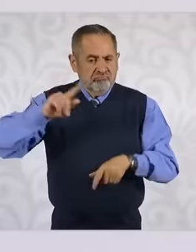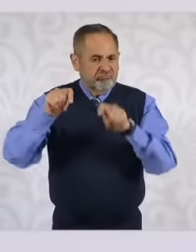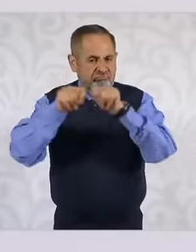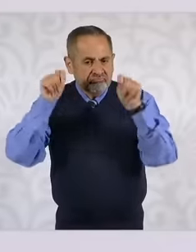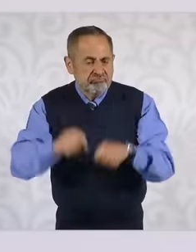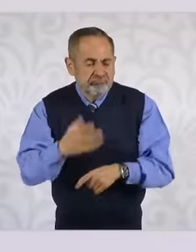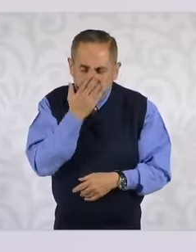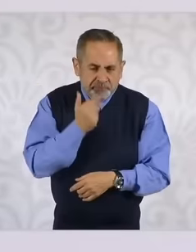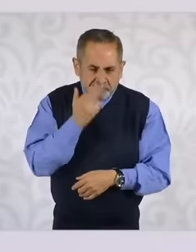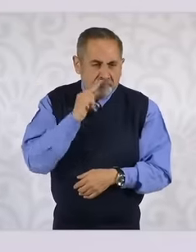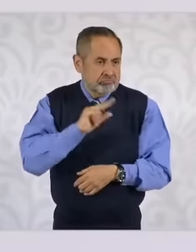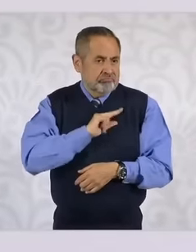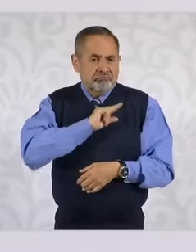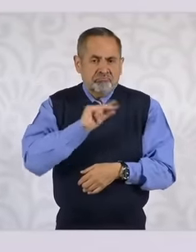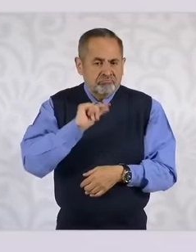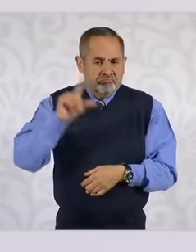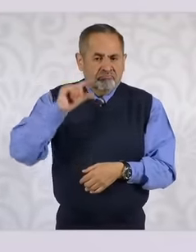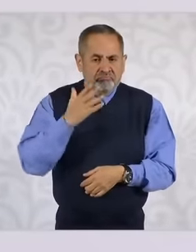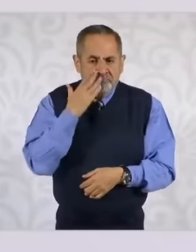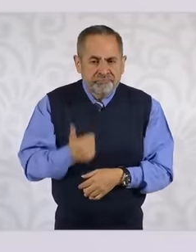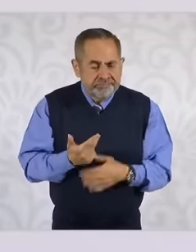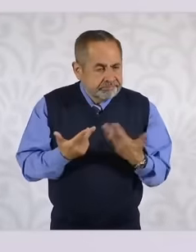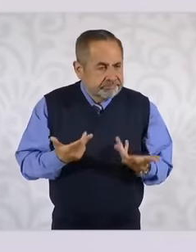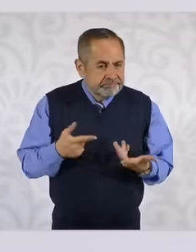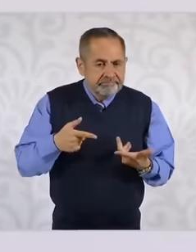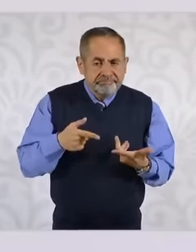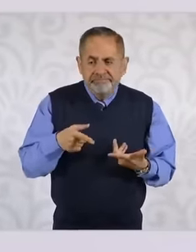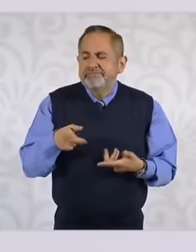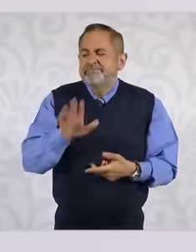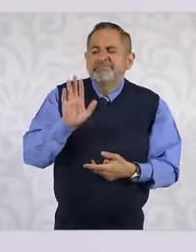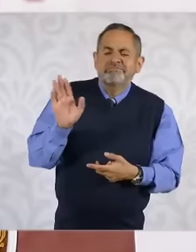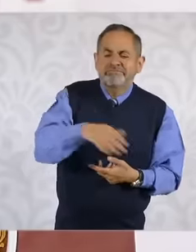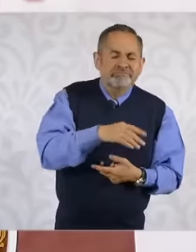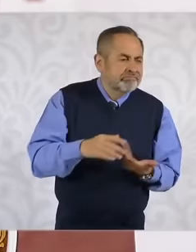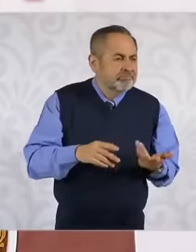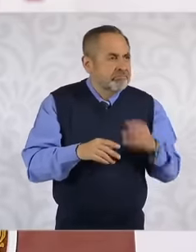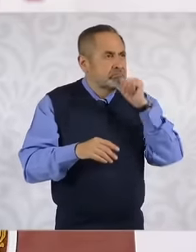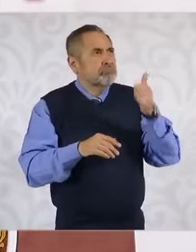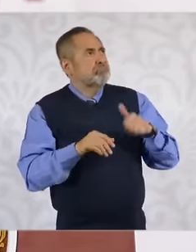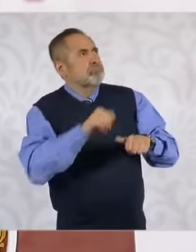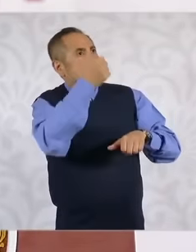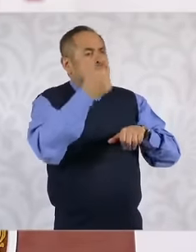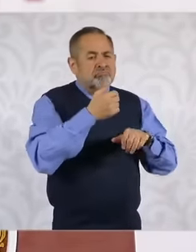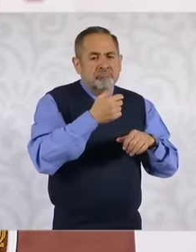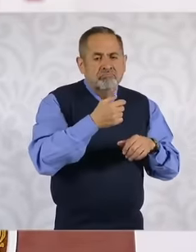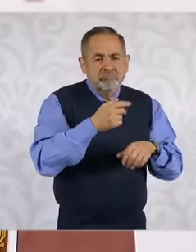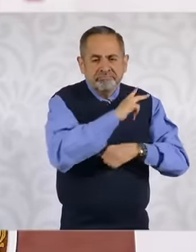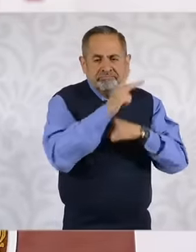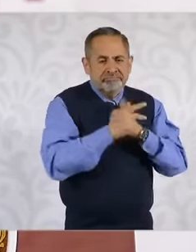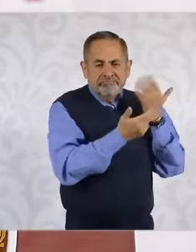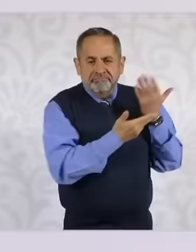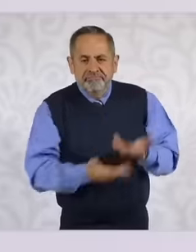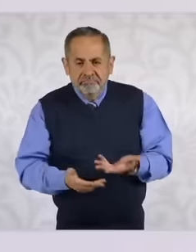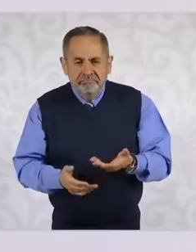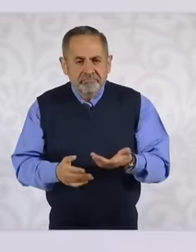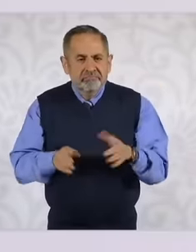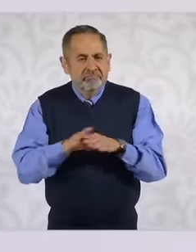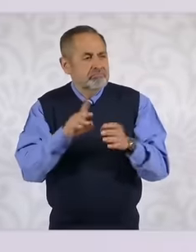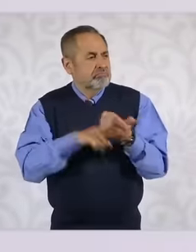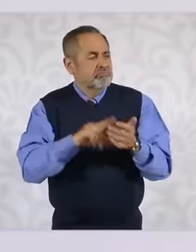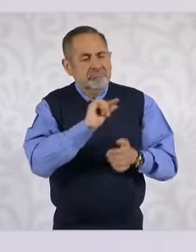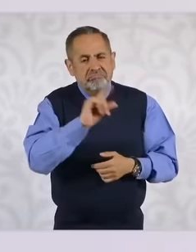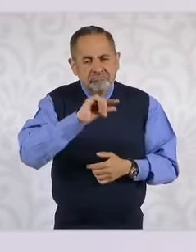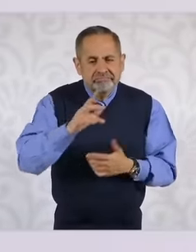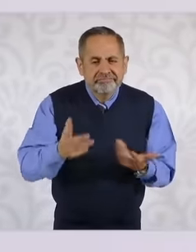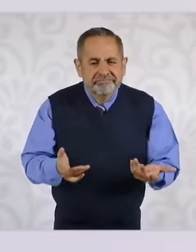México. En esta idea de que restringir el ingreso iba a ser médicos de